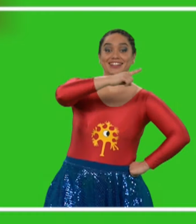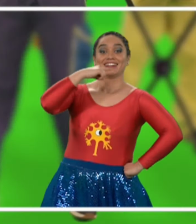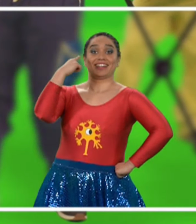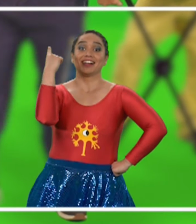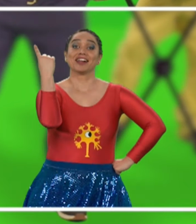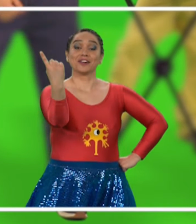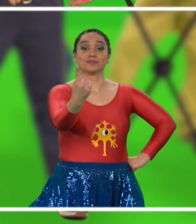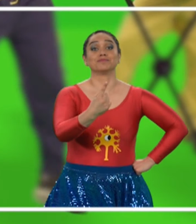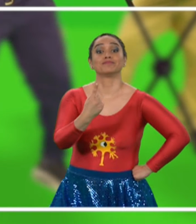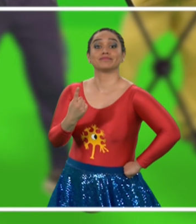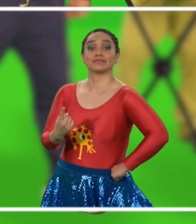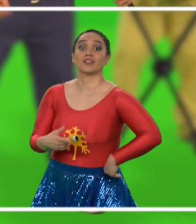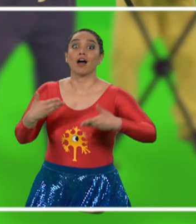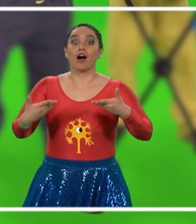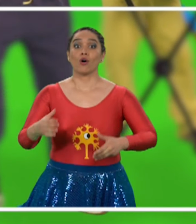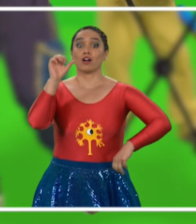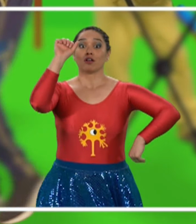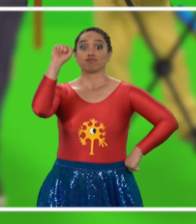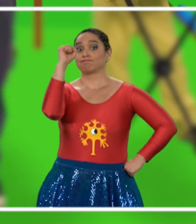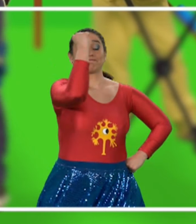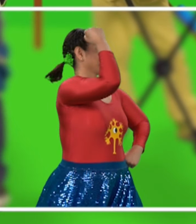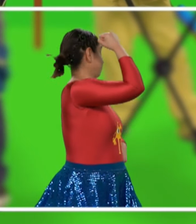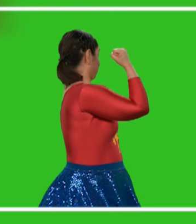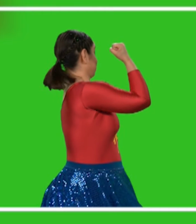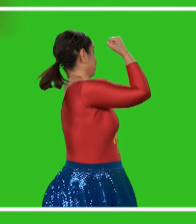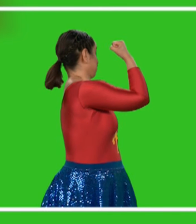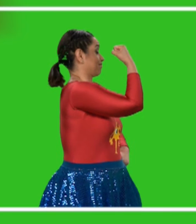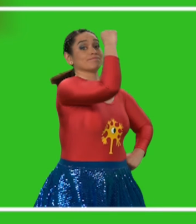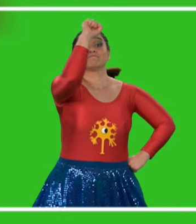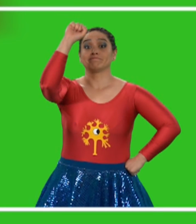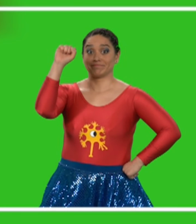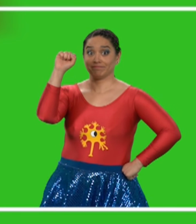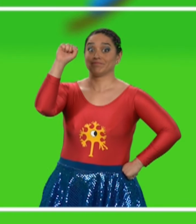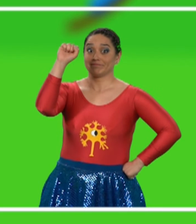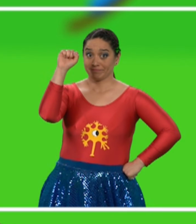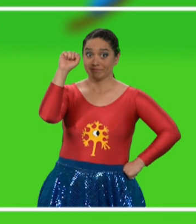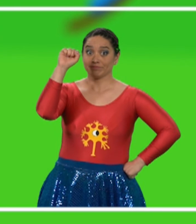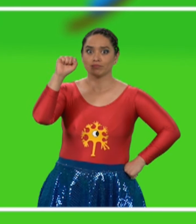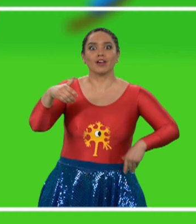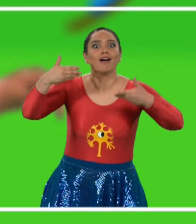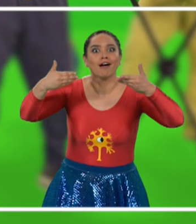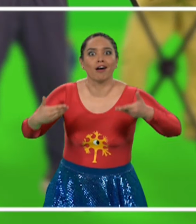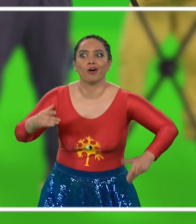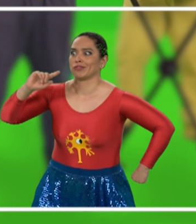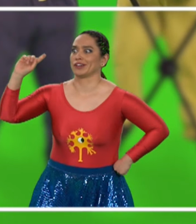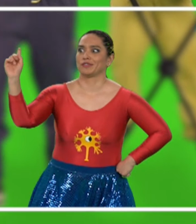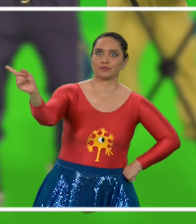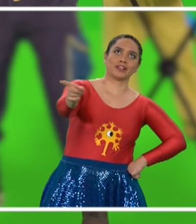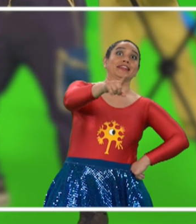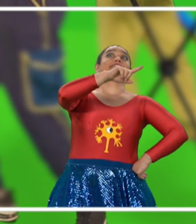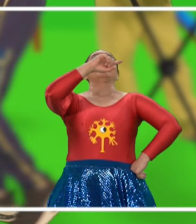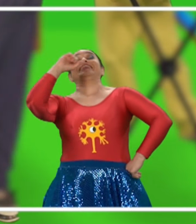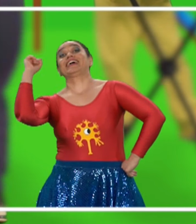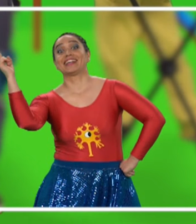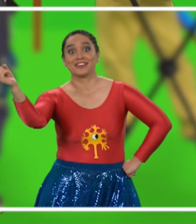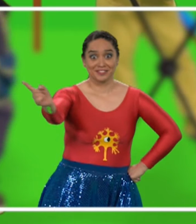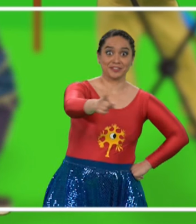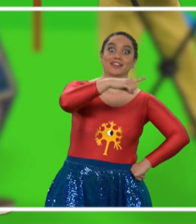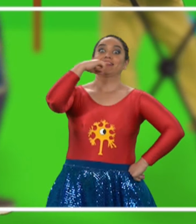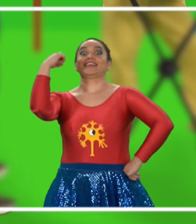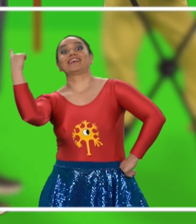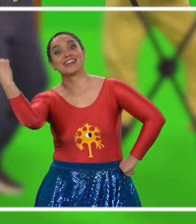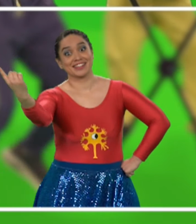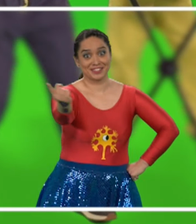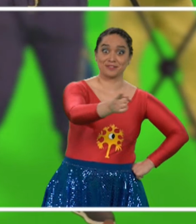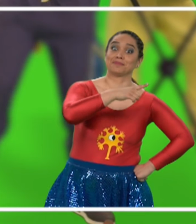sin parar. Te das la media vuelta y vuelve a tu lugar. Ahora vuelta entera,